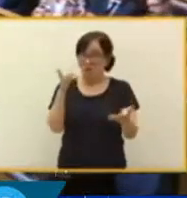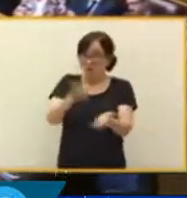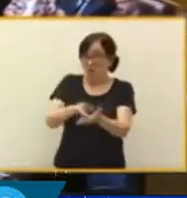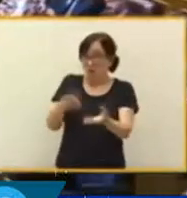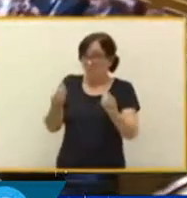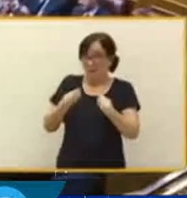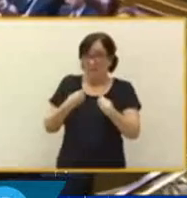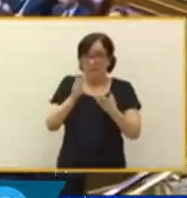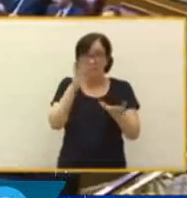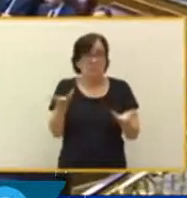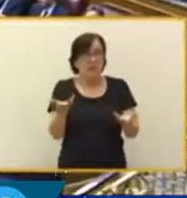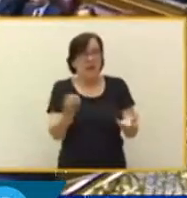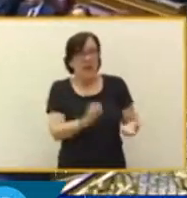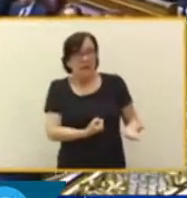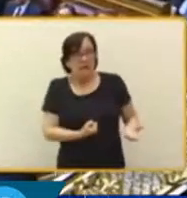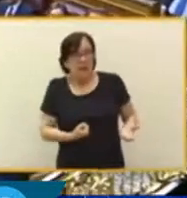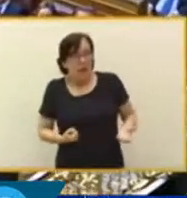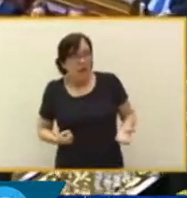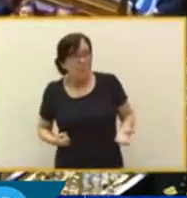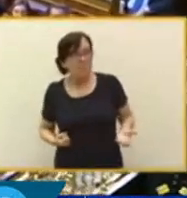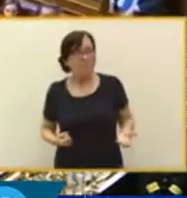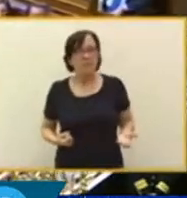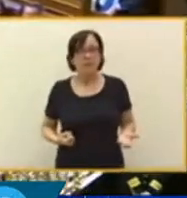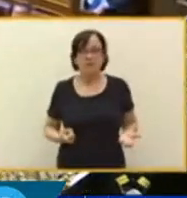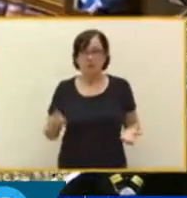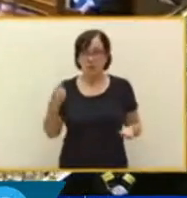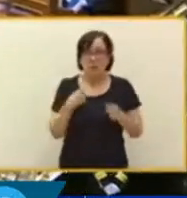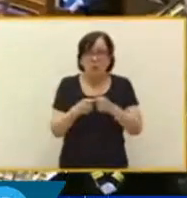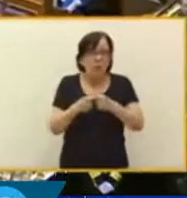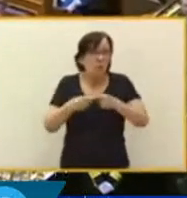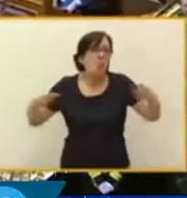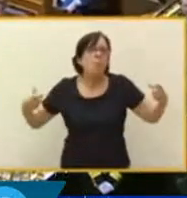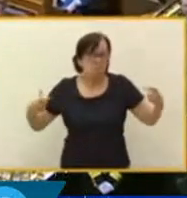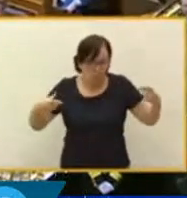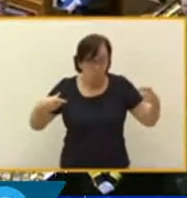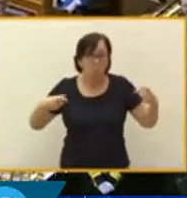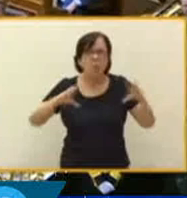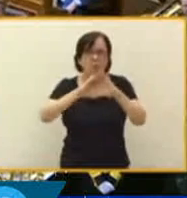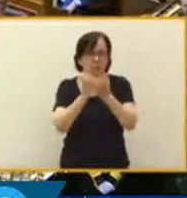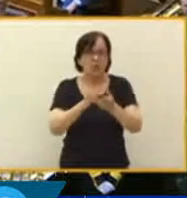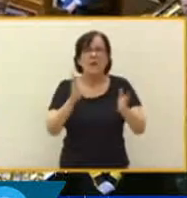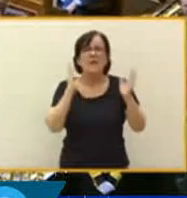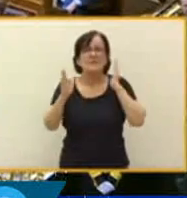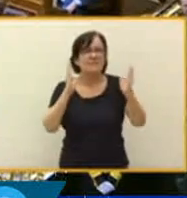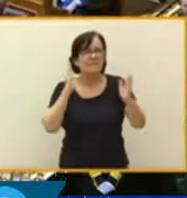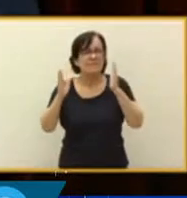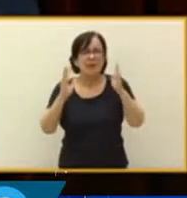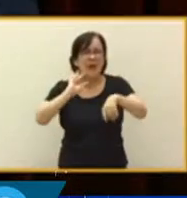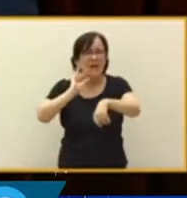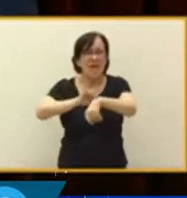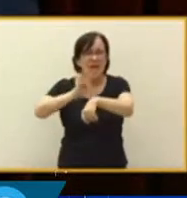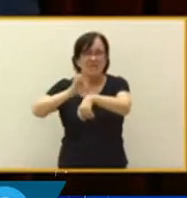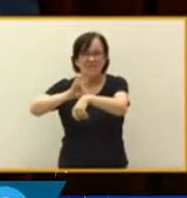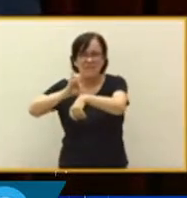propaganda electoral en las ruedas de prensa? Es una cosa. Hoy, entre el tirón de orejar de